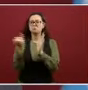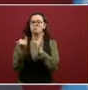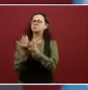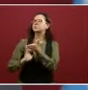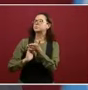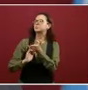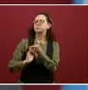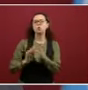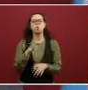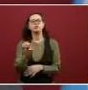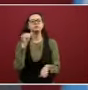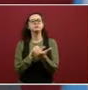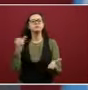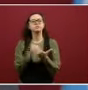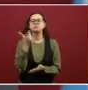400,000 millones de pesos.